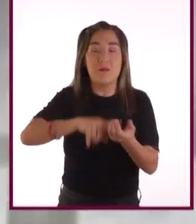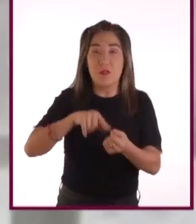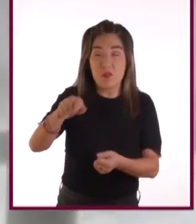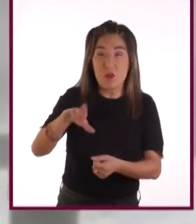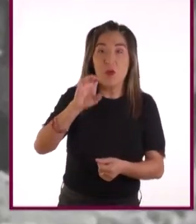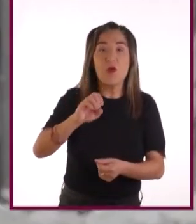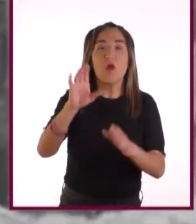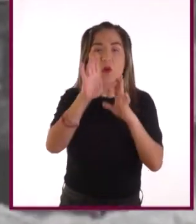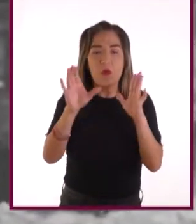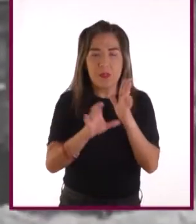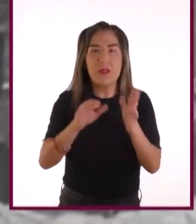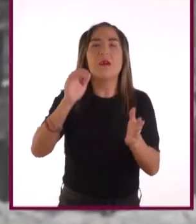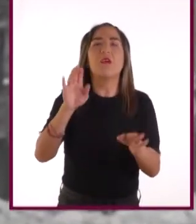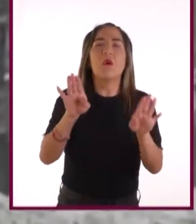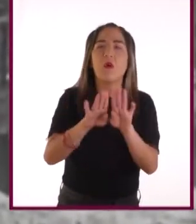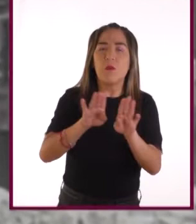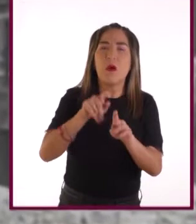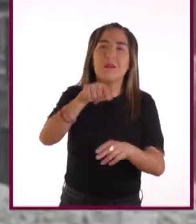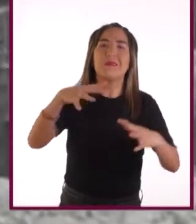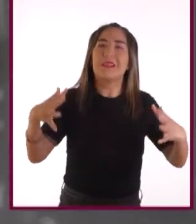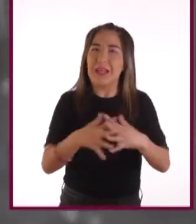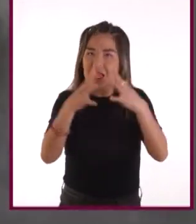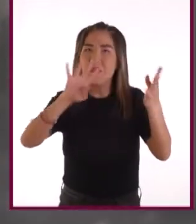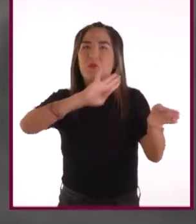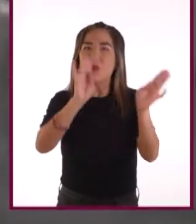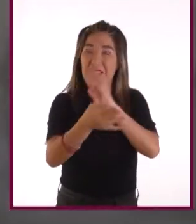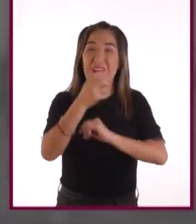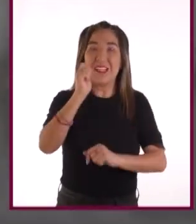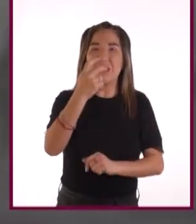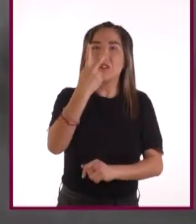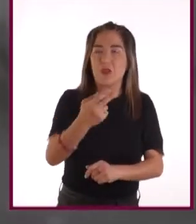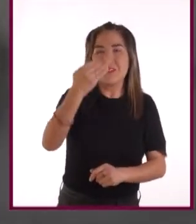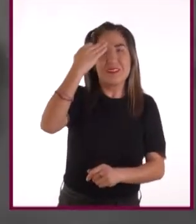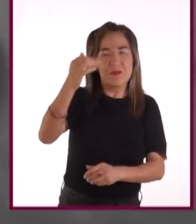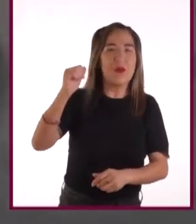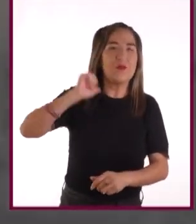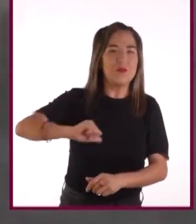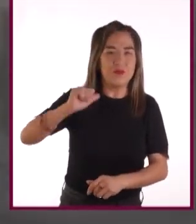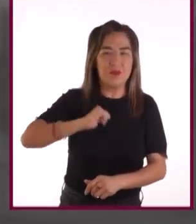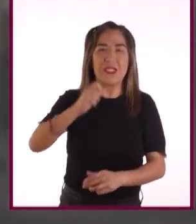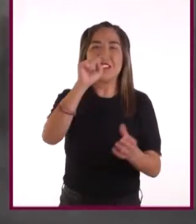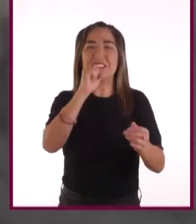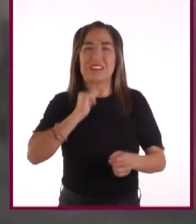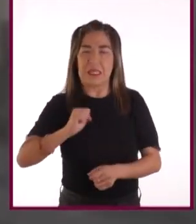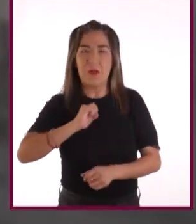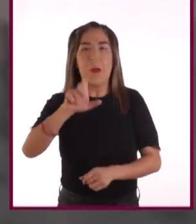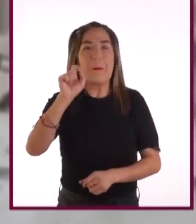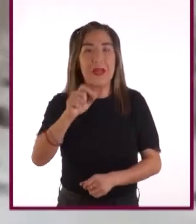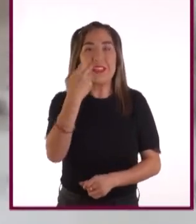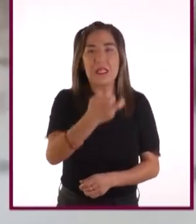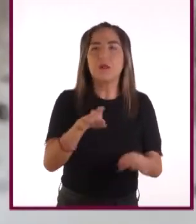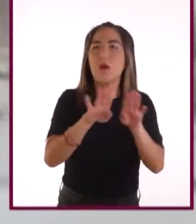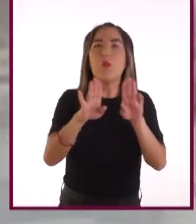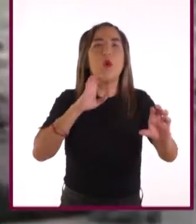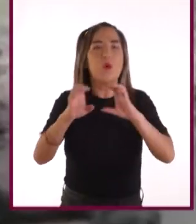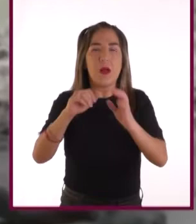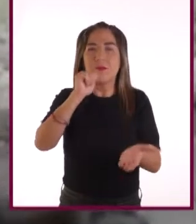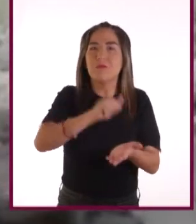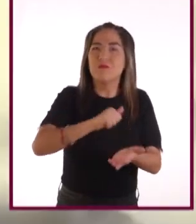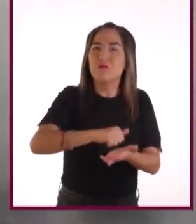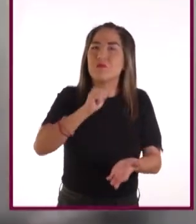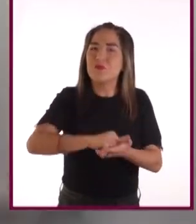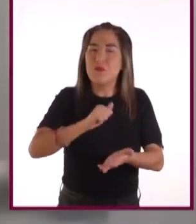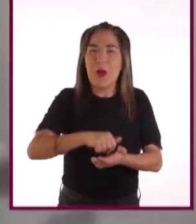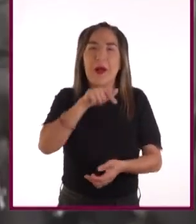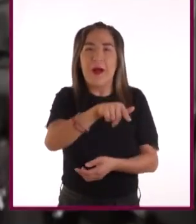sido protagonista en las dos guerras mundiales que se vivieron en el siglo XX, pues fue la principal forma de comunicación